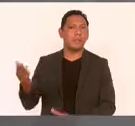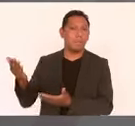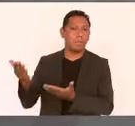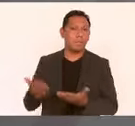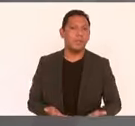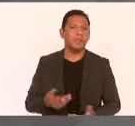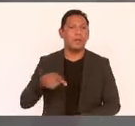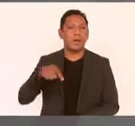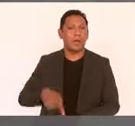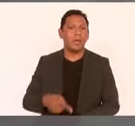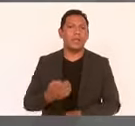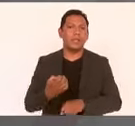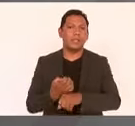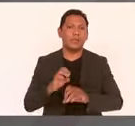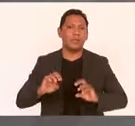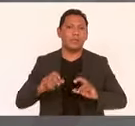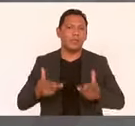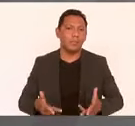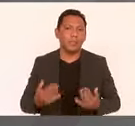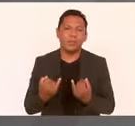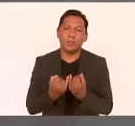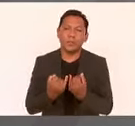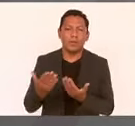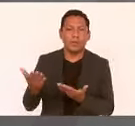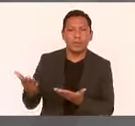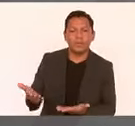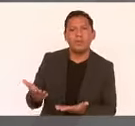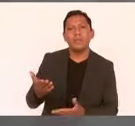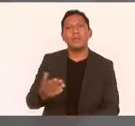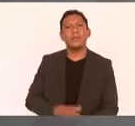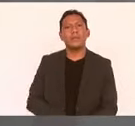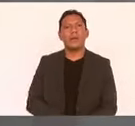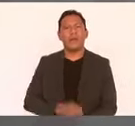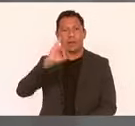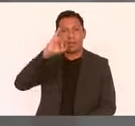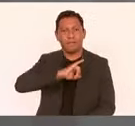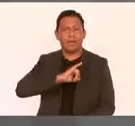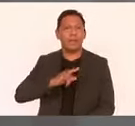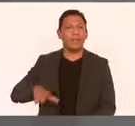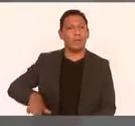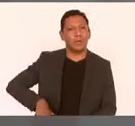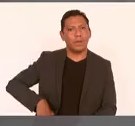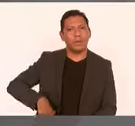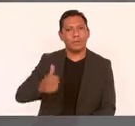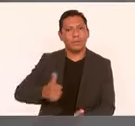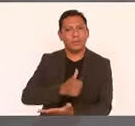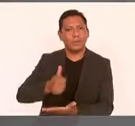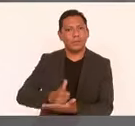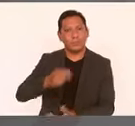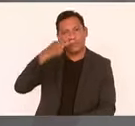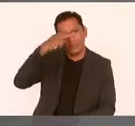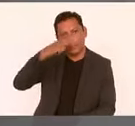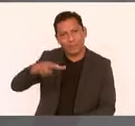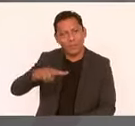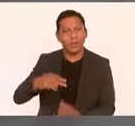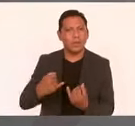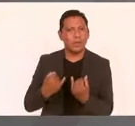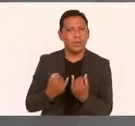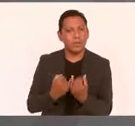a Chiapas. Bienvenida también Claudia Sheinbaum Pardo, jefa de gobierno de la Ciudad de México, de igual